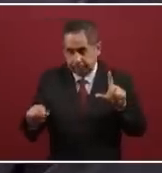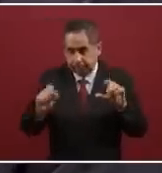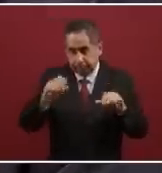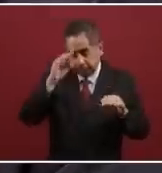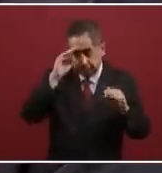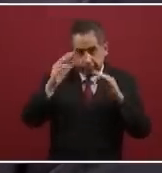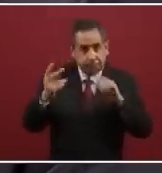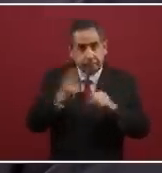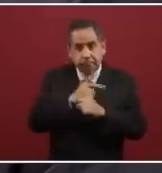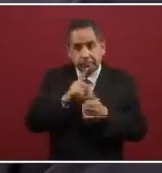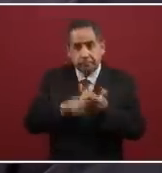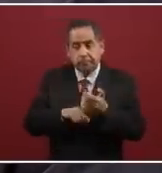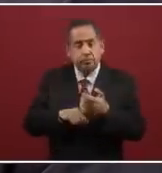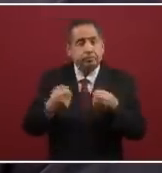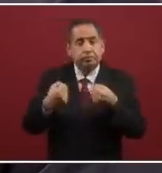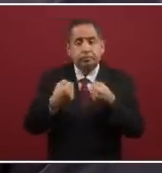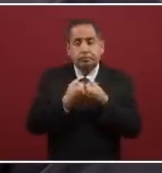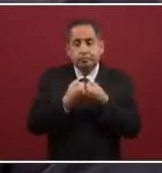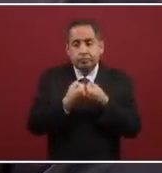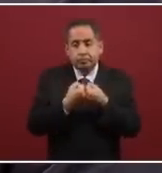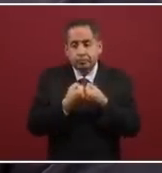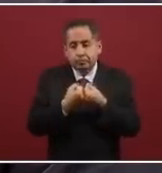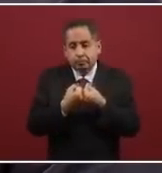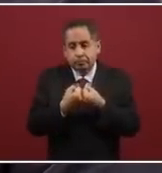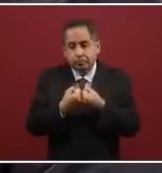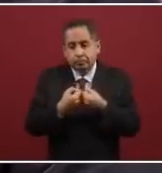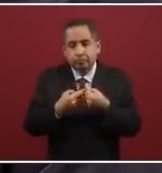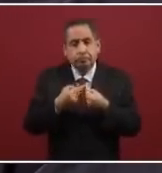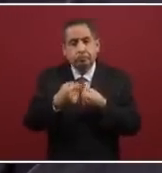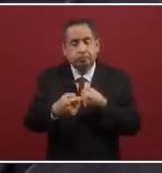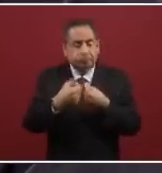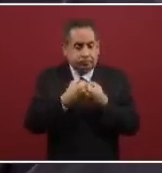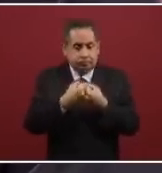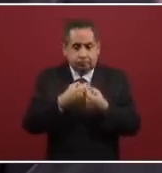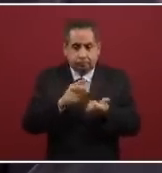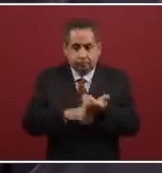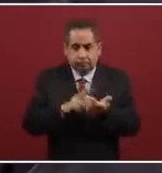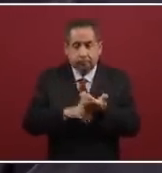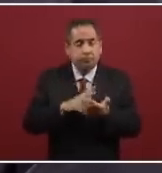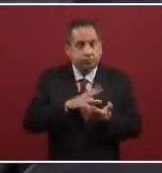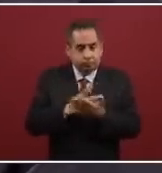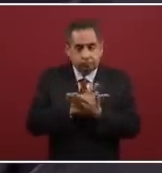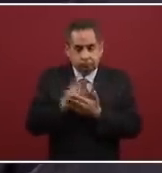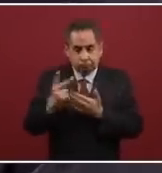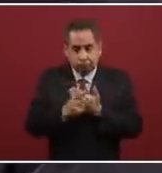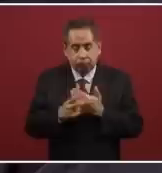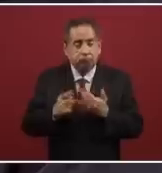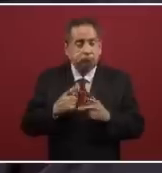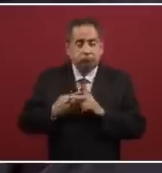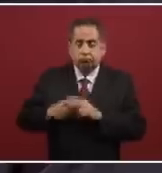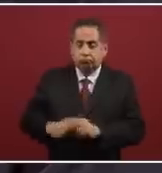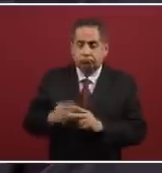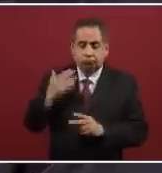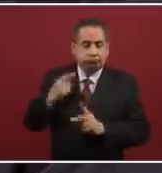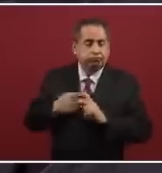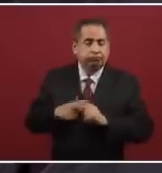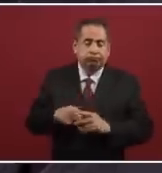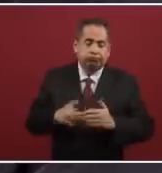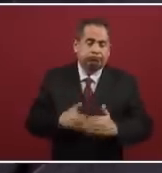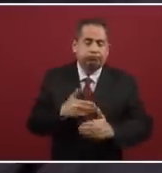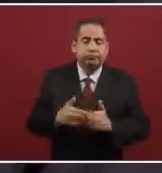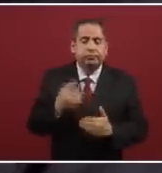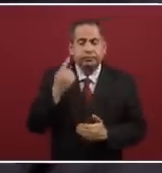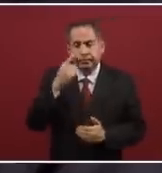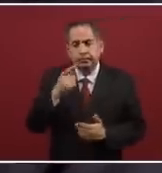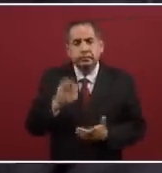lo que cuesta la gasolina en la zona fronteriza, donde hay un programa que se inició